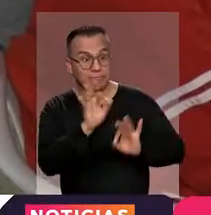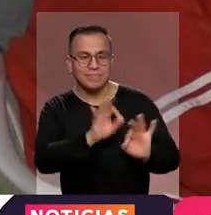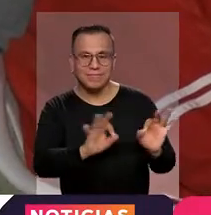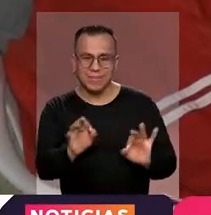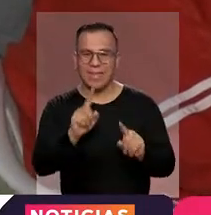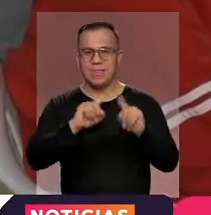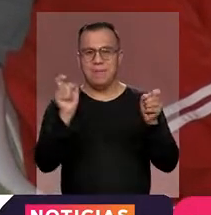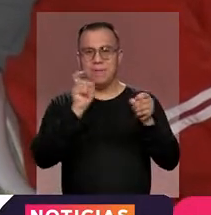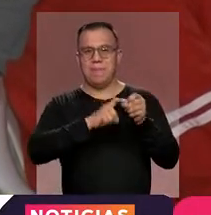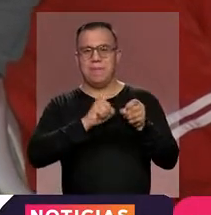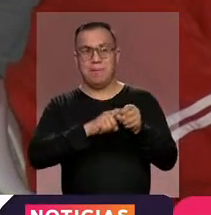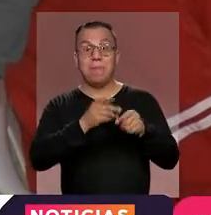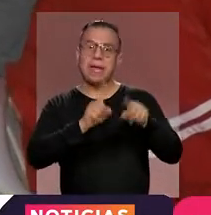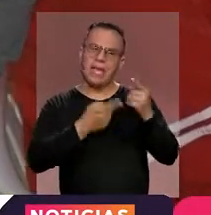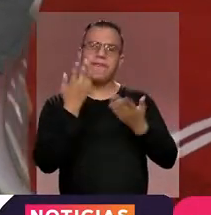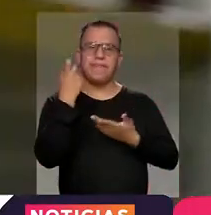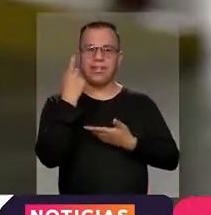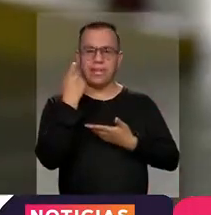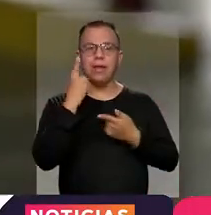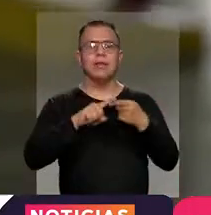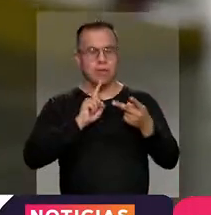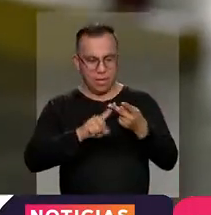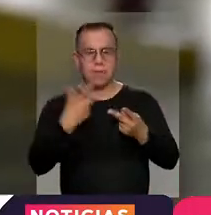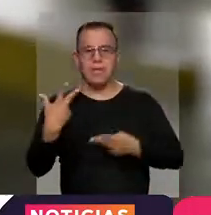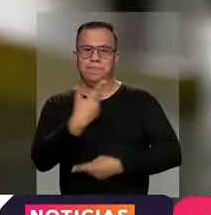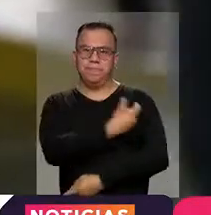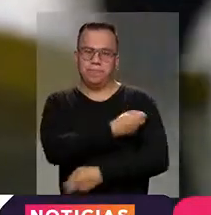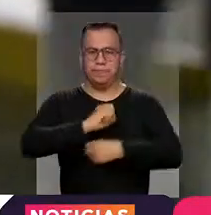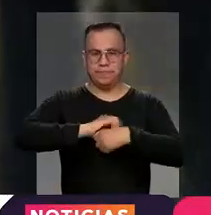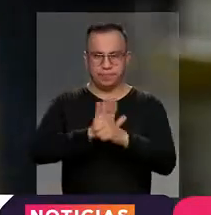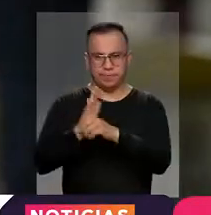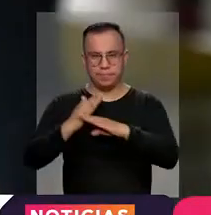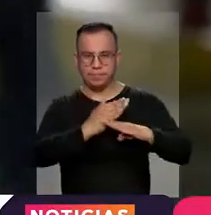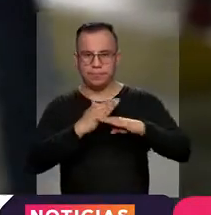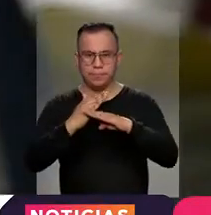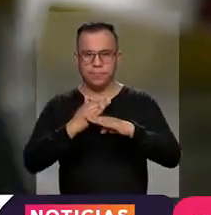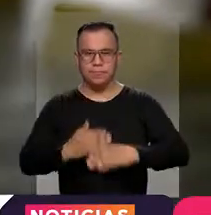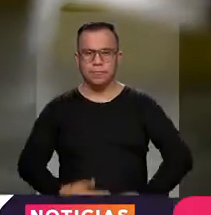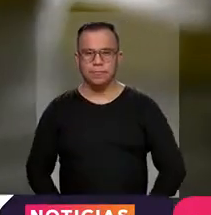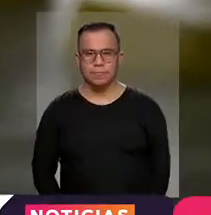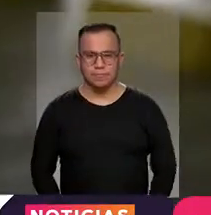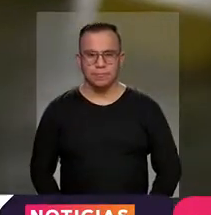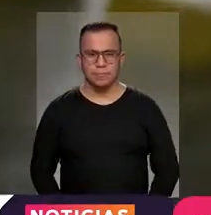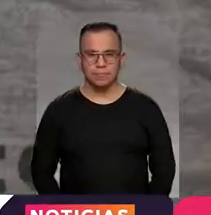las matrículas pendientes y también la vacuna contra el COVID-19.